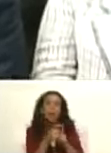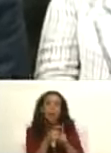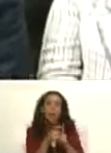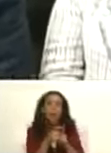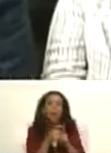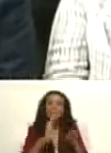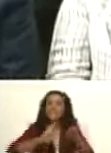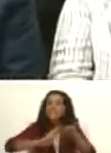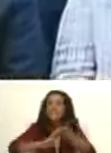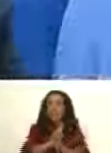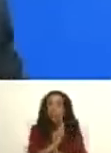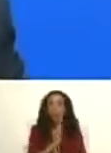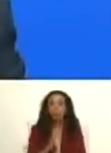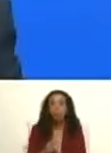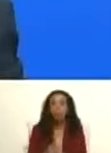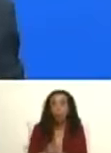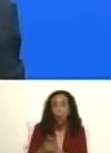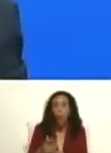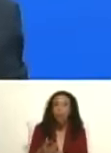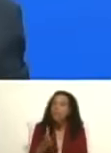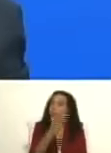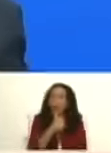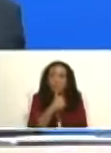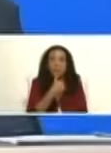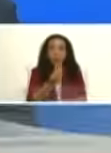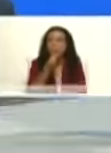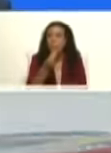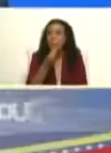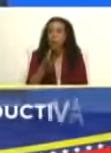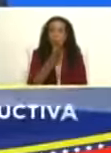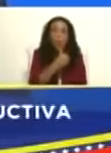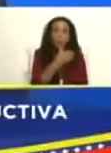erradicó el desabastecimiento en el mercado interno.